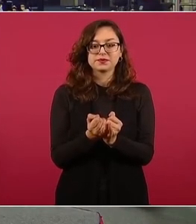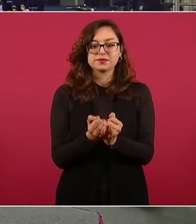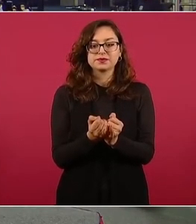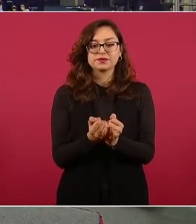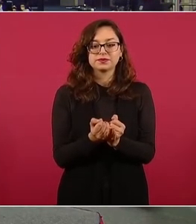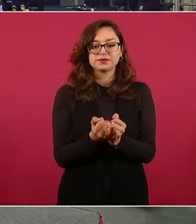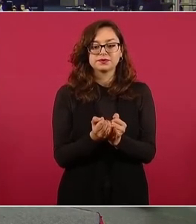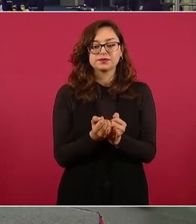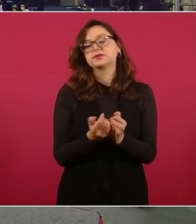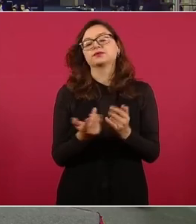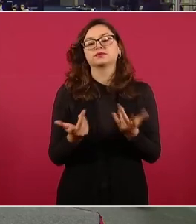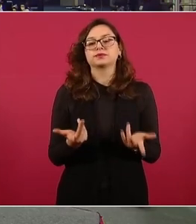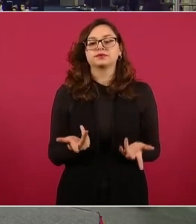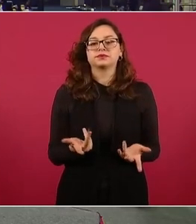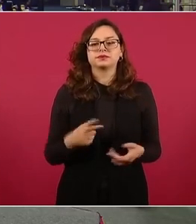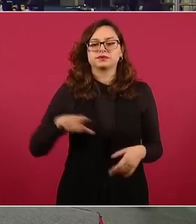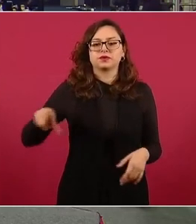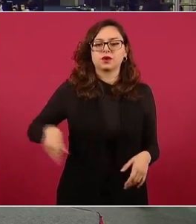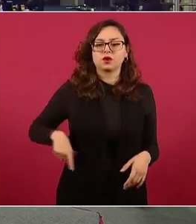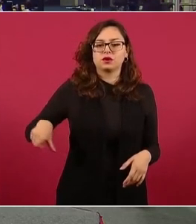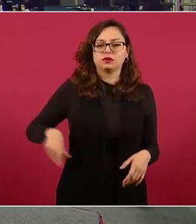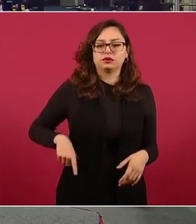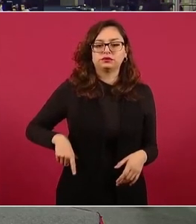paga de seguros el gobierno?